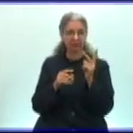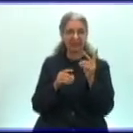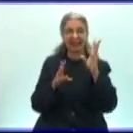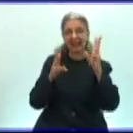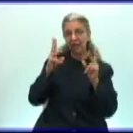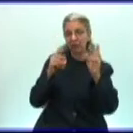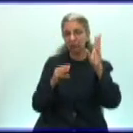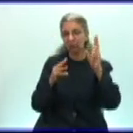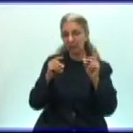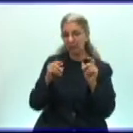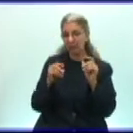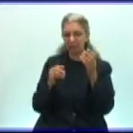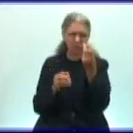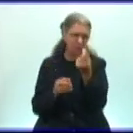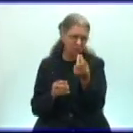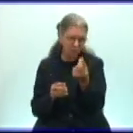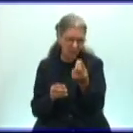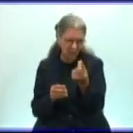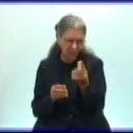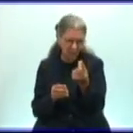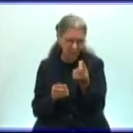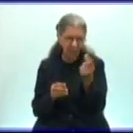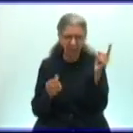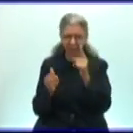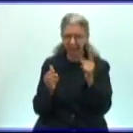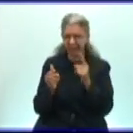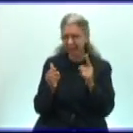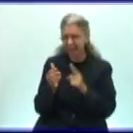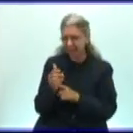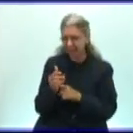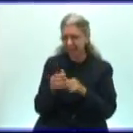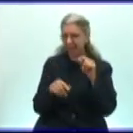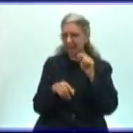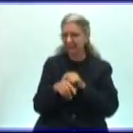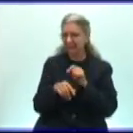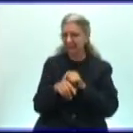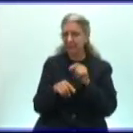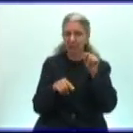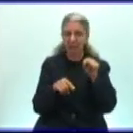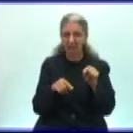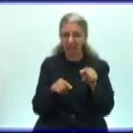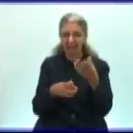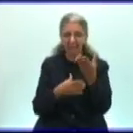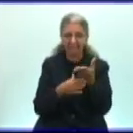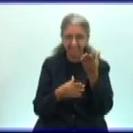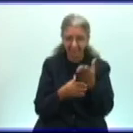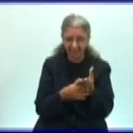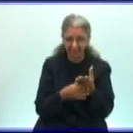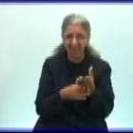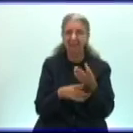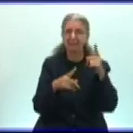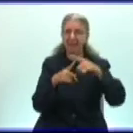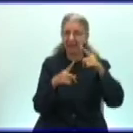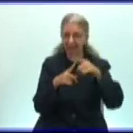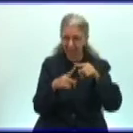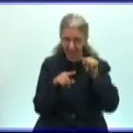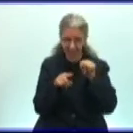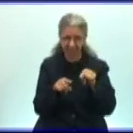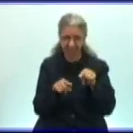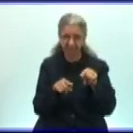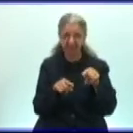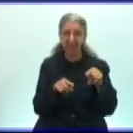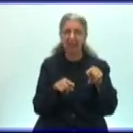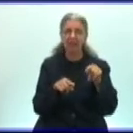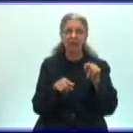calcular el costo energético para ese tiempo que le están pidiendo ahí en la actividad de su libro de texto. Y para ello van